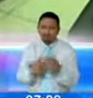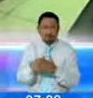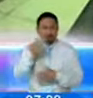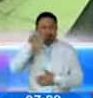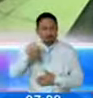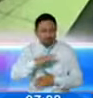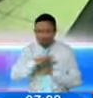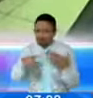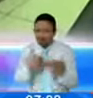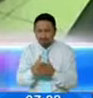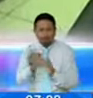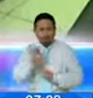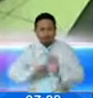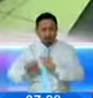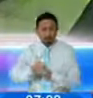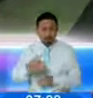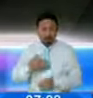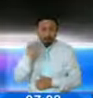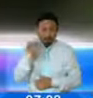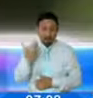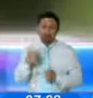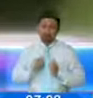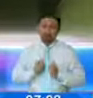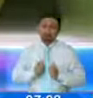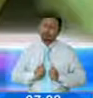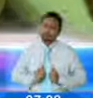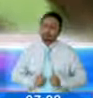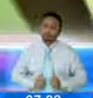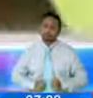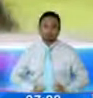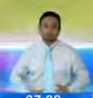todo. Uno como madre, uno sufre.